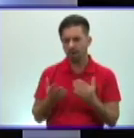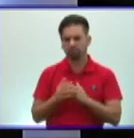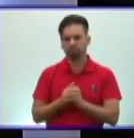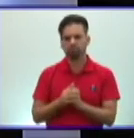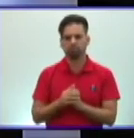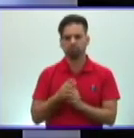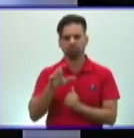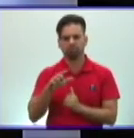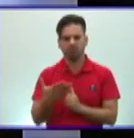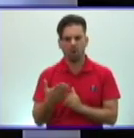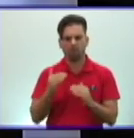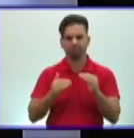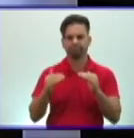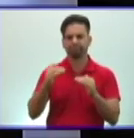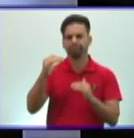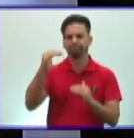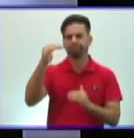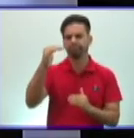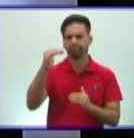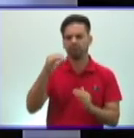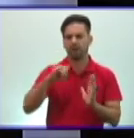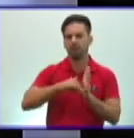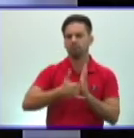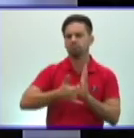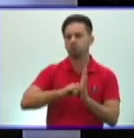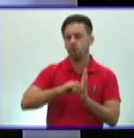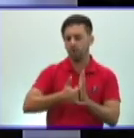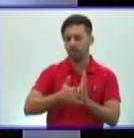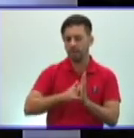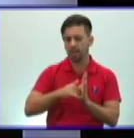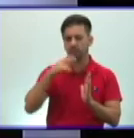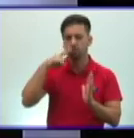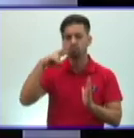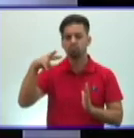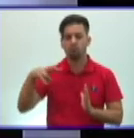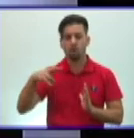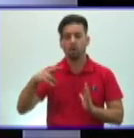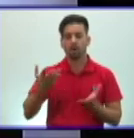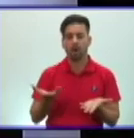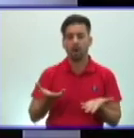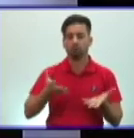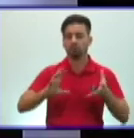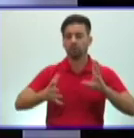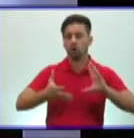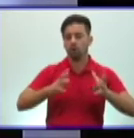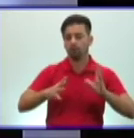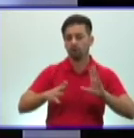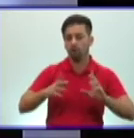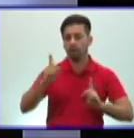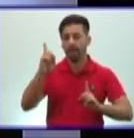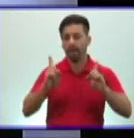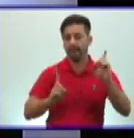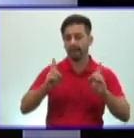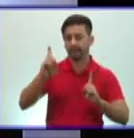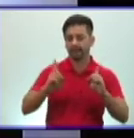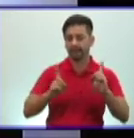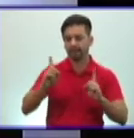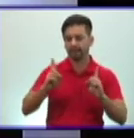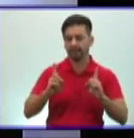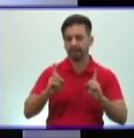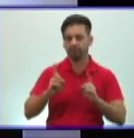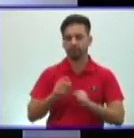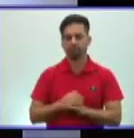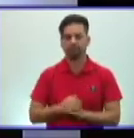aquellos proyectos que tratan de buscar un modelo alternativo al neoliberalismo,